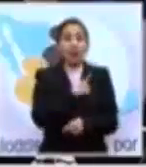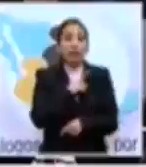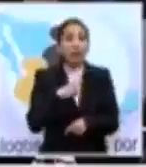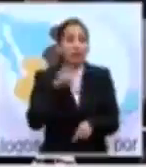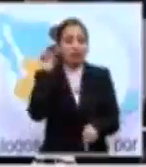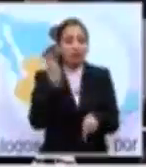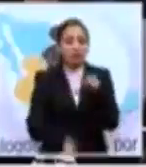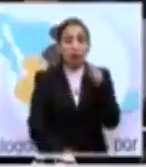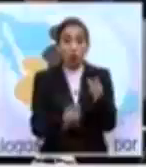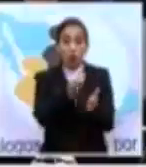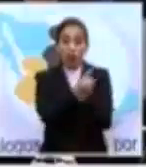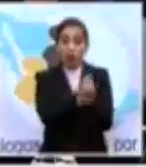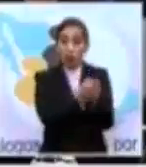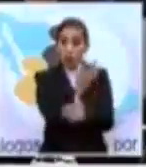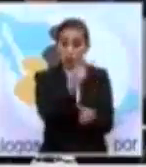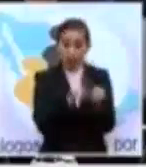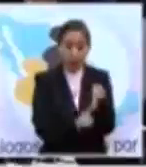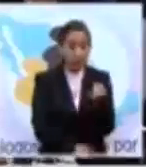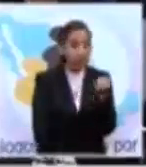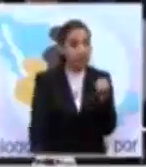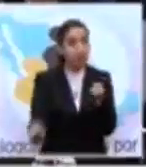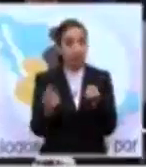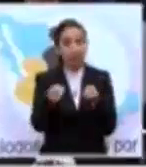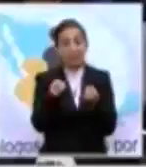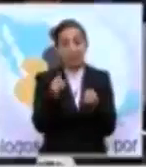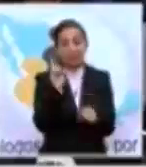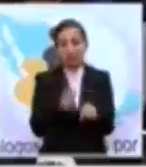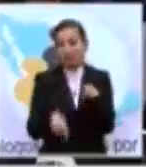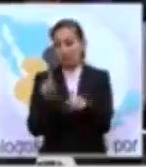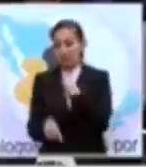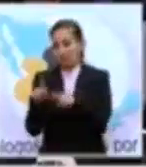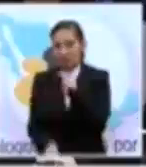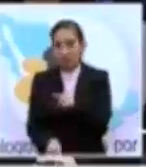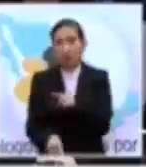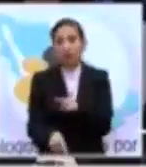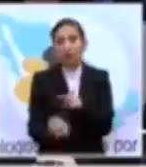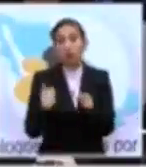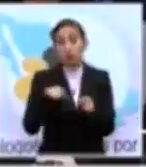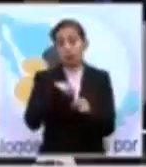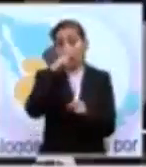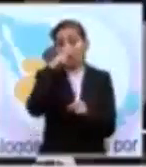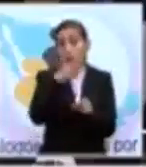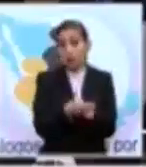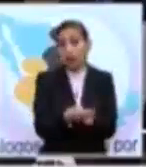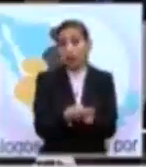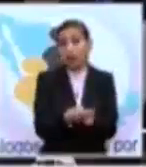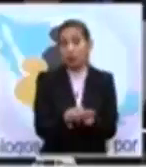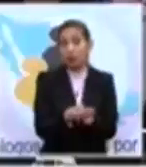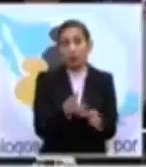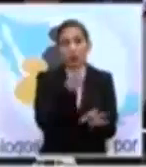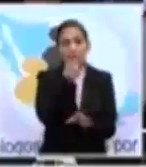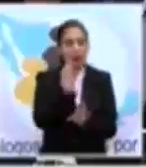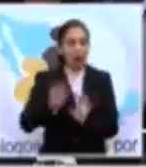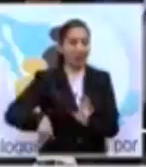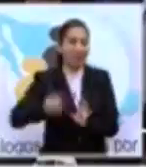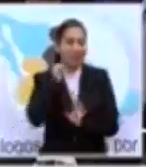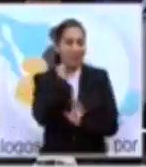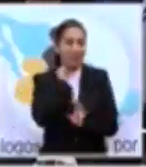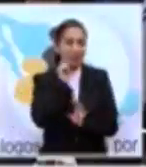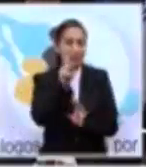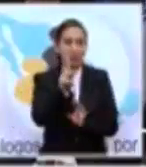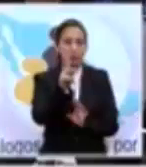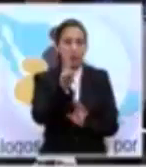con mejores leyes ese cáncer. Tenemos la responsabilidad, como bien lo decía el senador